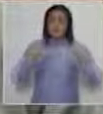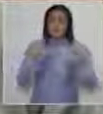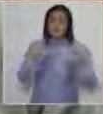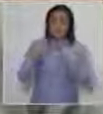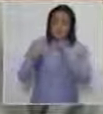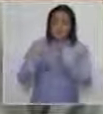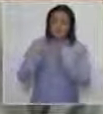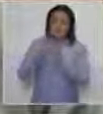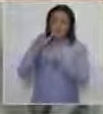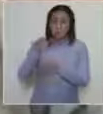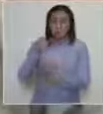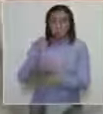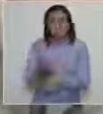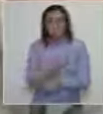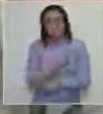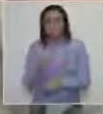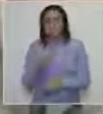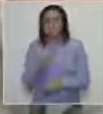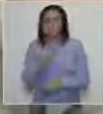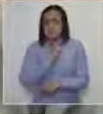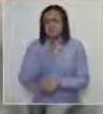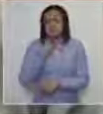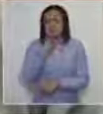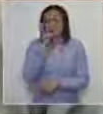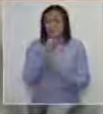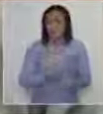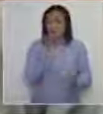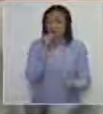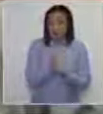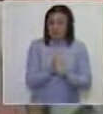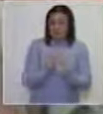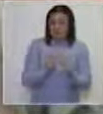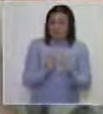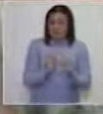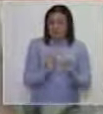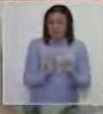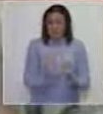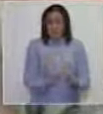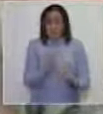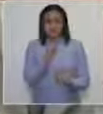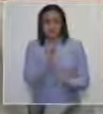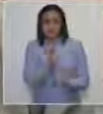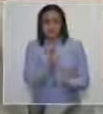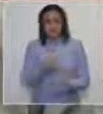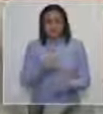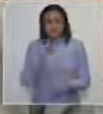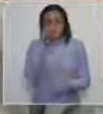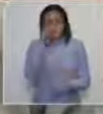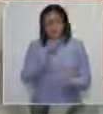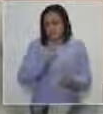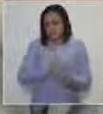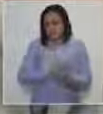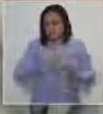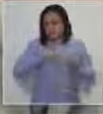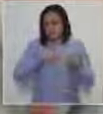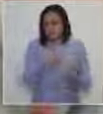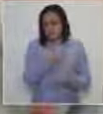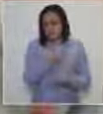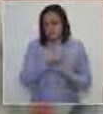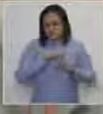los poblanos que se merecen, después de estos dos años de esta difícil pandemia, se merecen